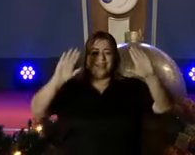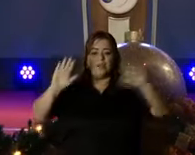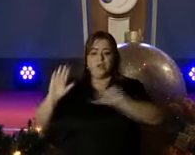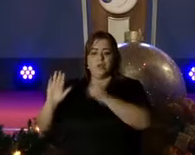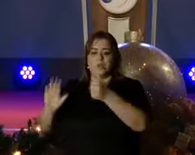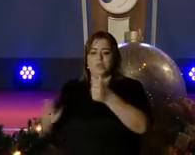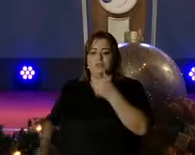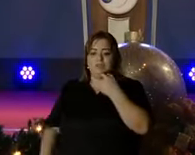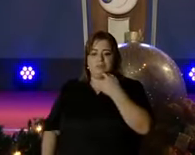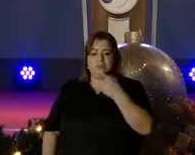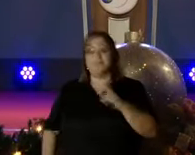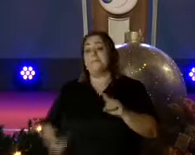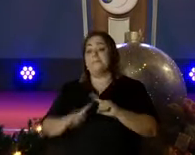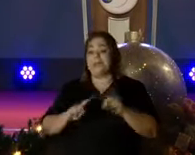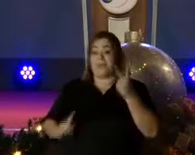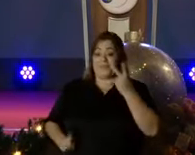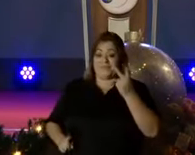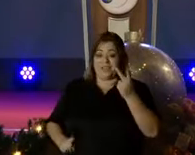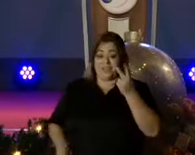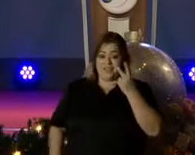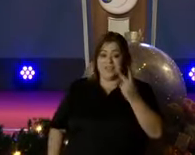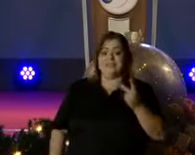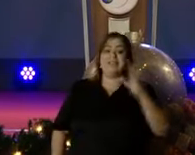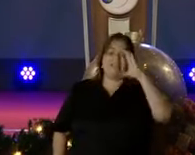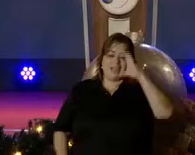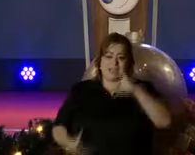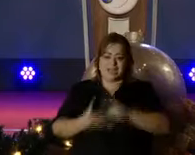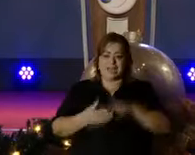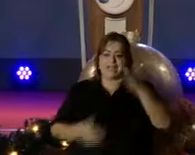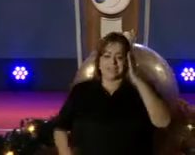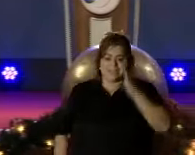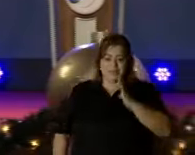Saluden ahora. Búrlense ahora. Créanle a Dios.